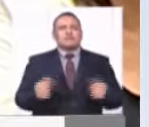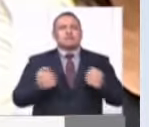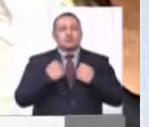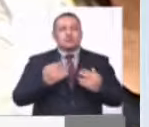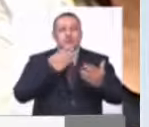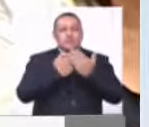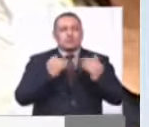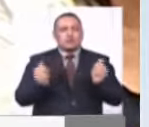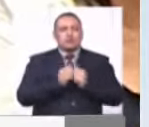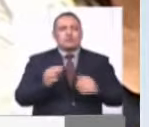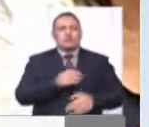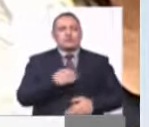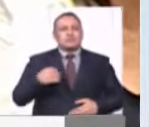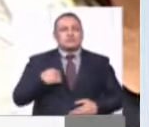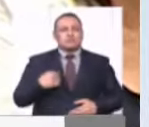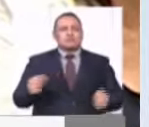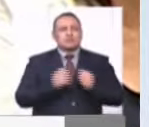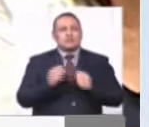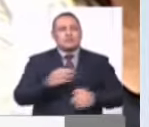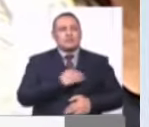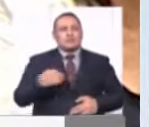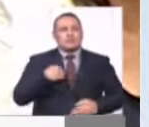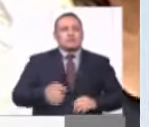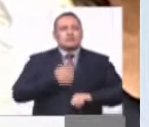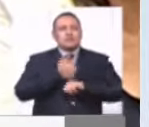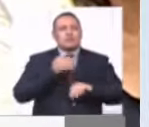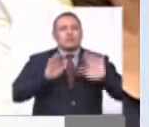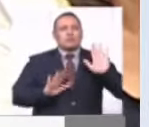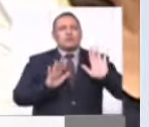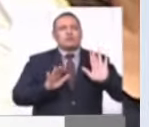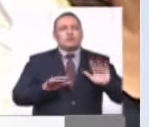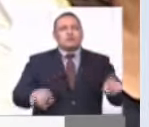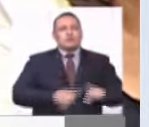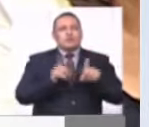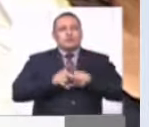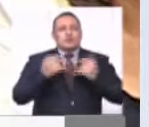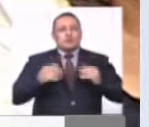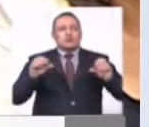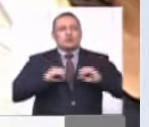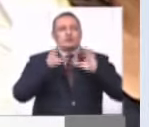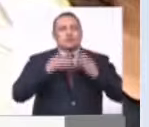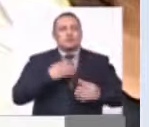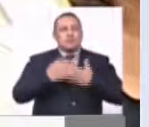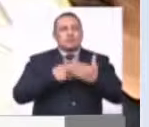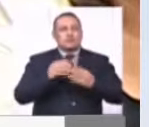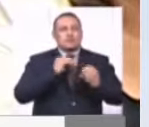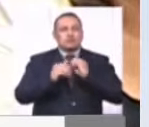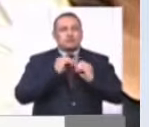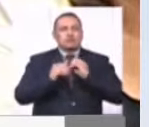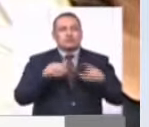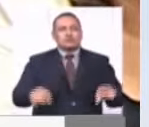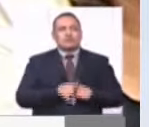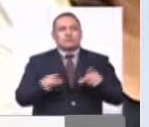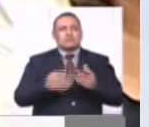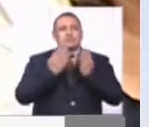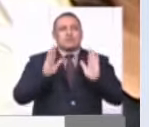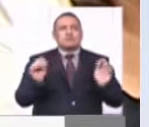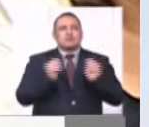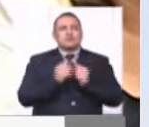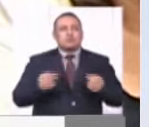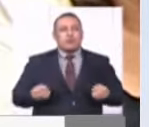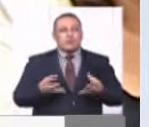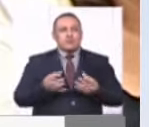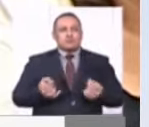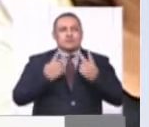voy a dirigir al señor premier. El señor premier se ha comprometido el día de hoy a implementar medidas de reactivación con énfasis